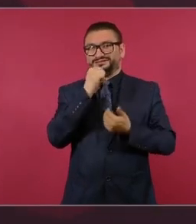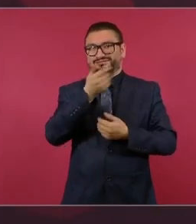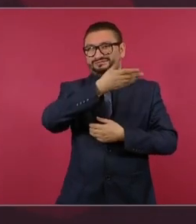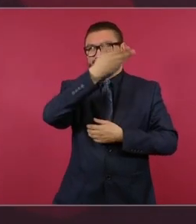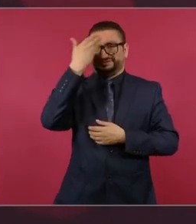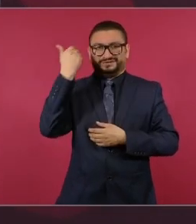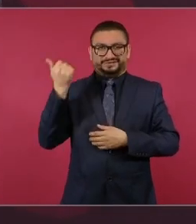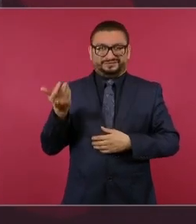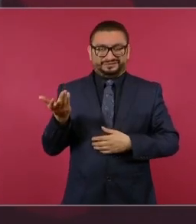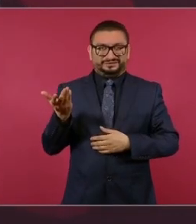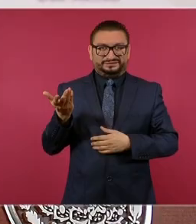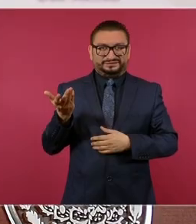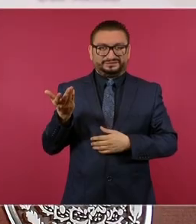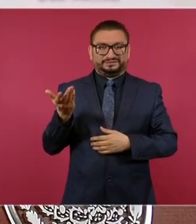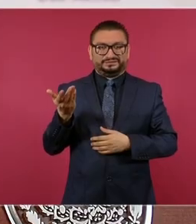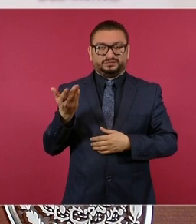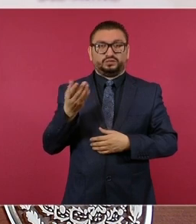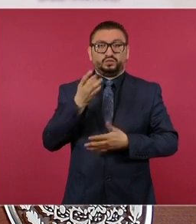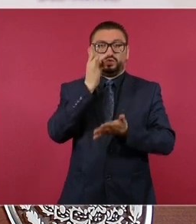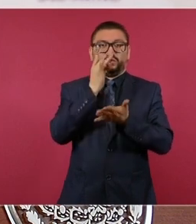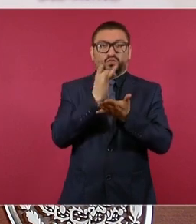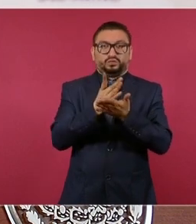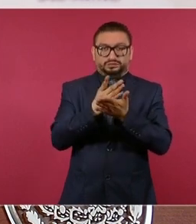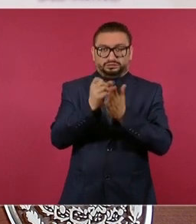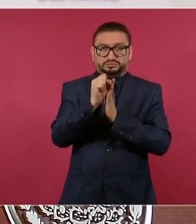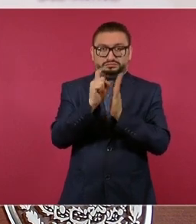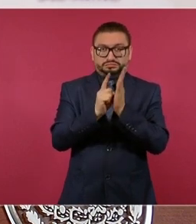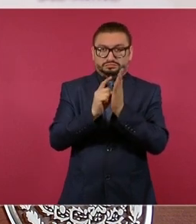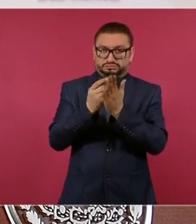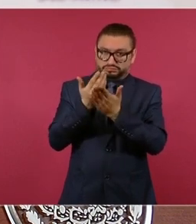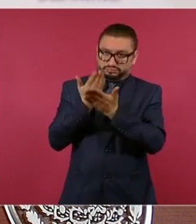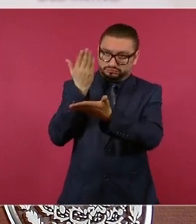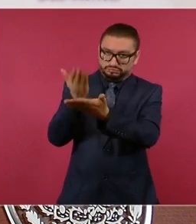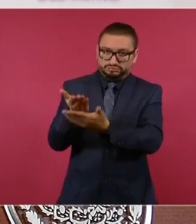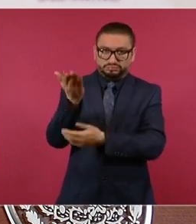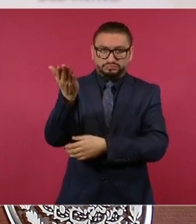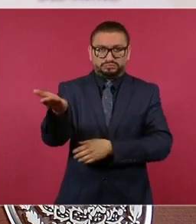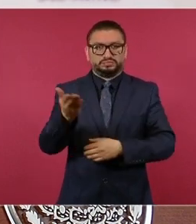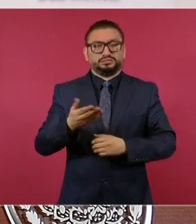Es nada más solicitar formalmente